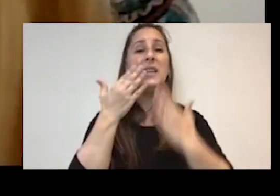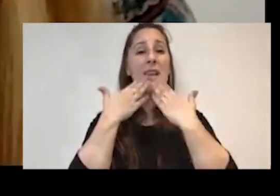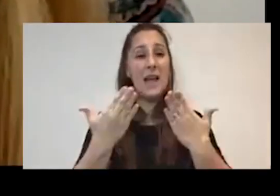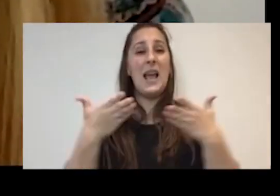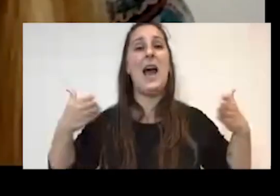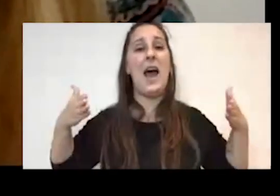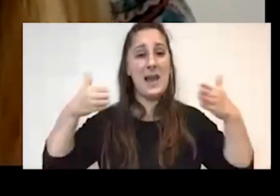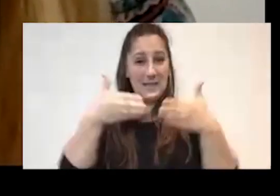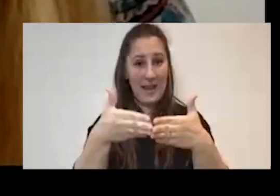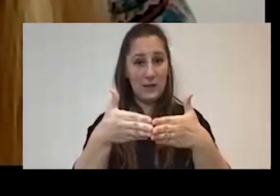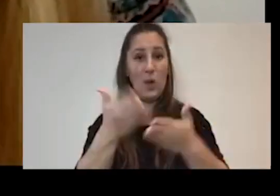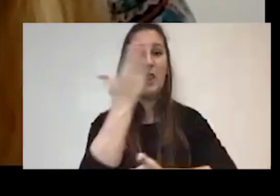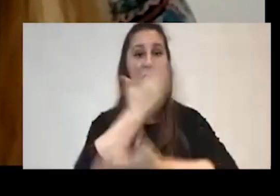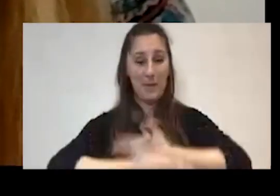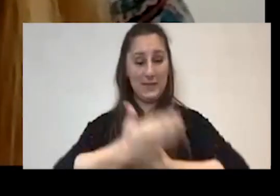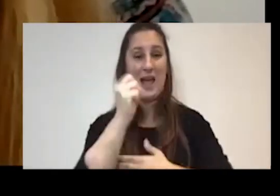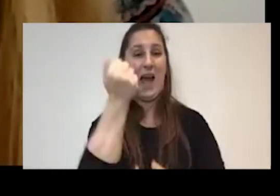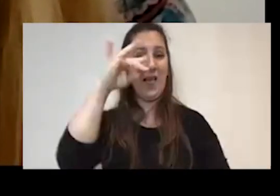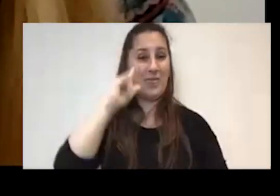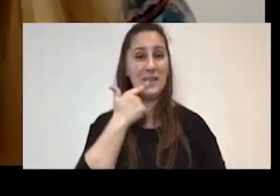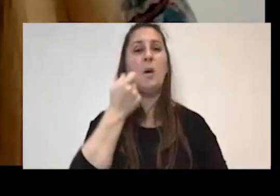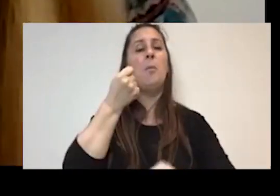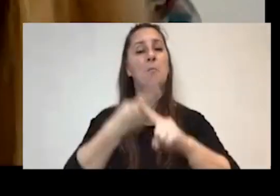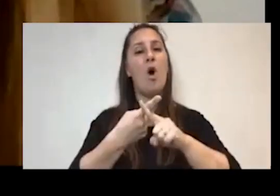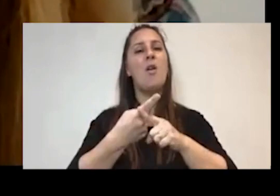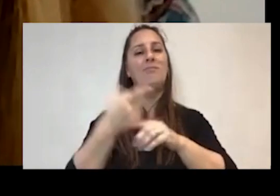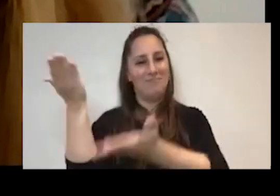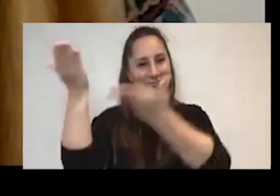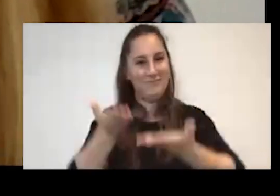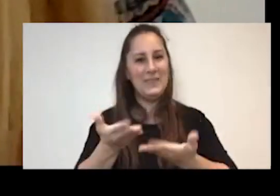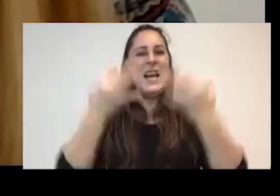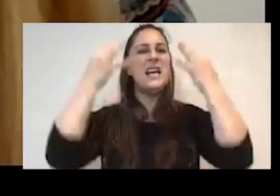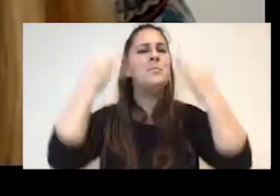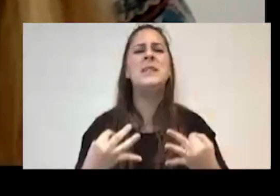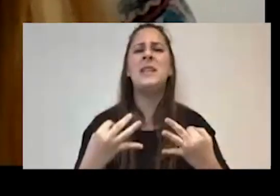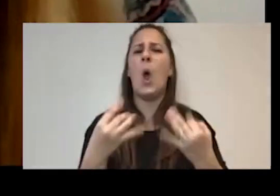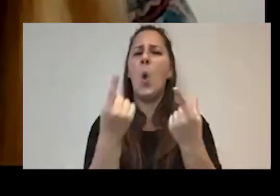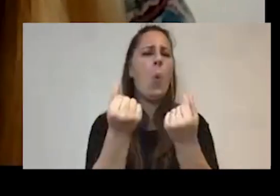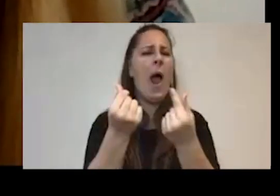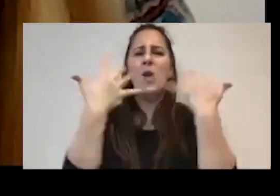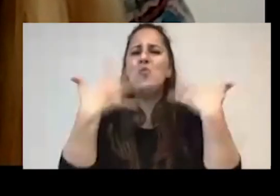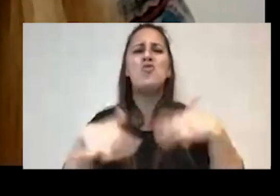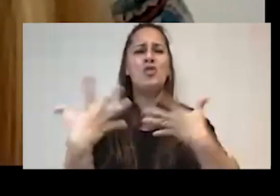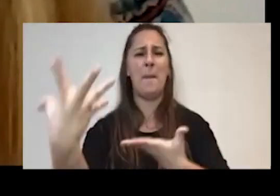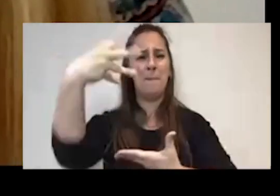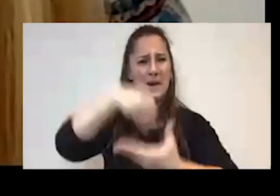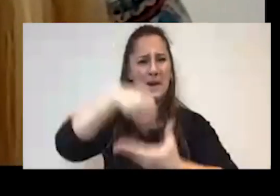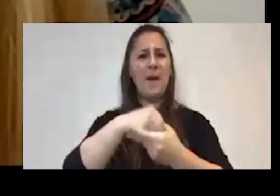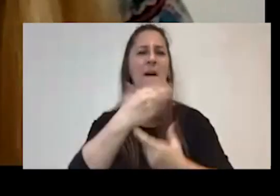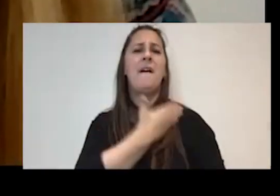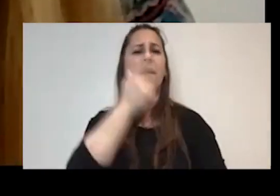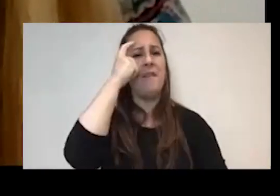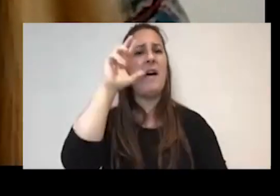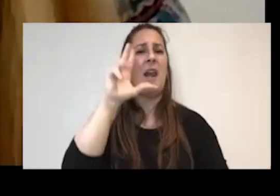Agencia Nacional de Discapacidad por estar, especialmente por la valiosa participación de